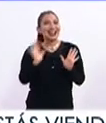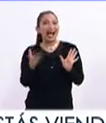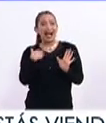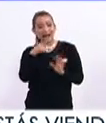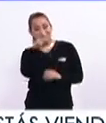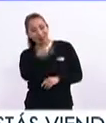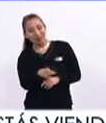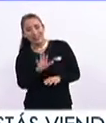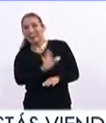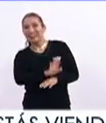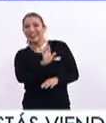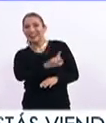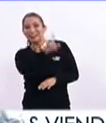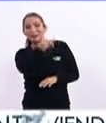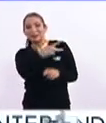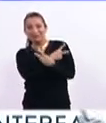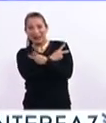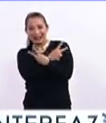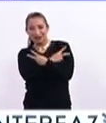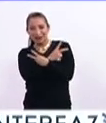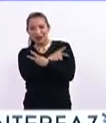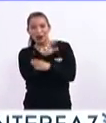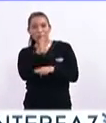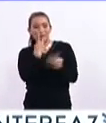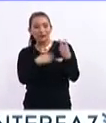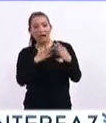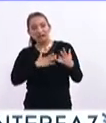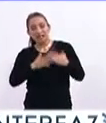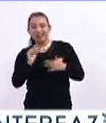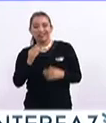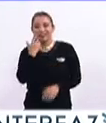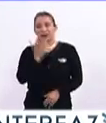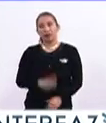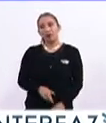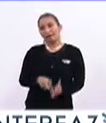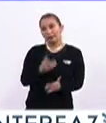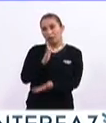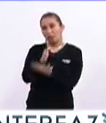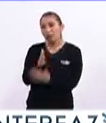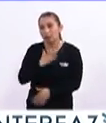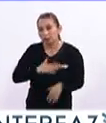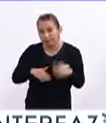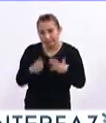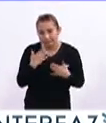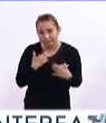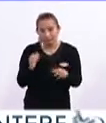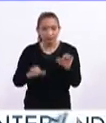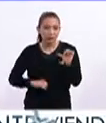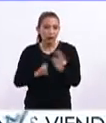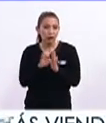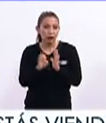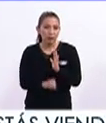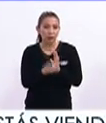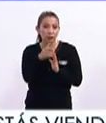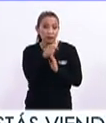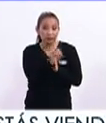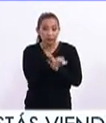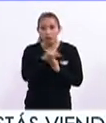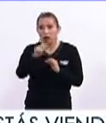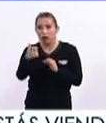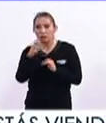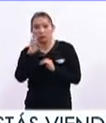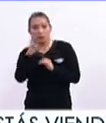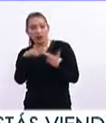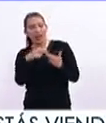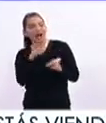síndrome del después de la vacación, ¿no? Que viene muy cansado, que ya no quiere reintegrarse a las actividades, que puede ser una parte, sí, pero también nosotros